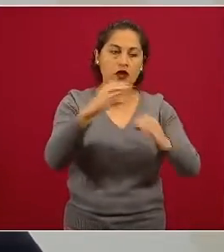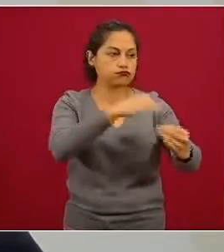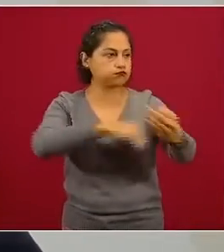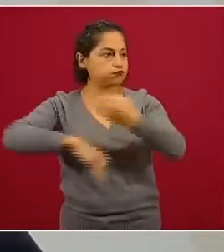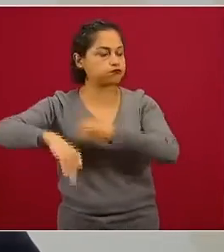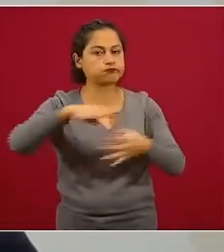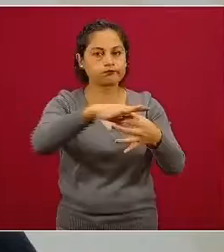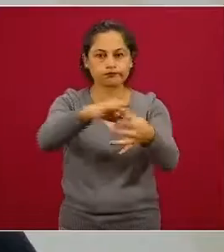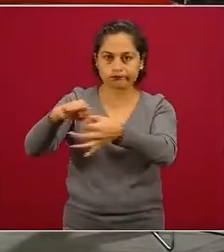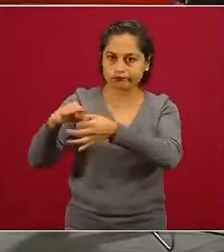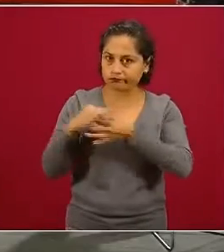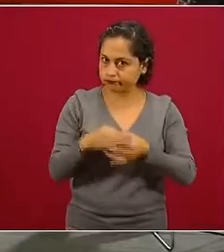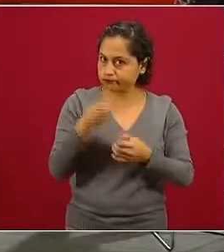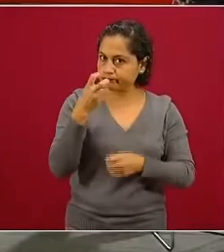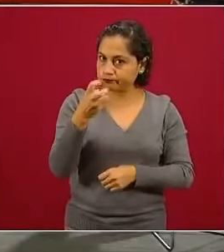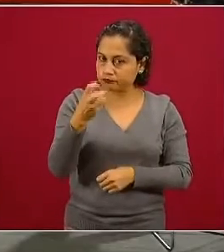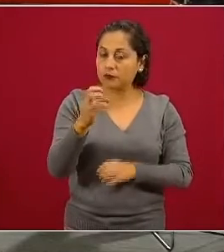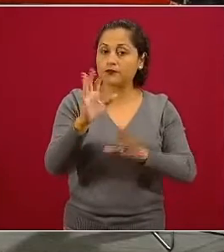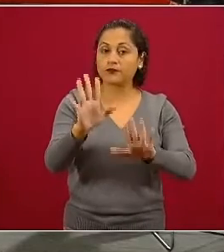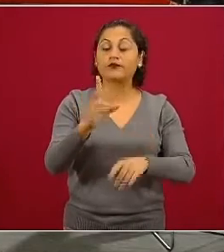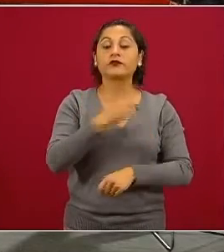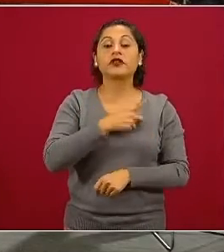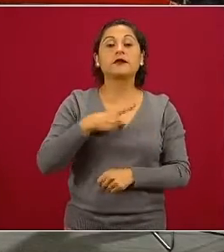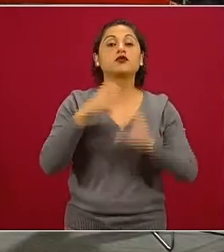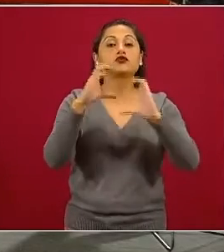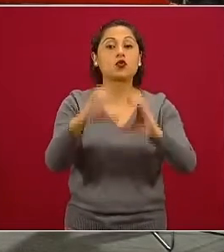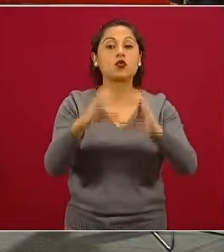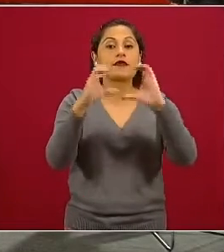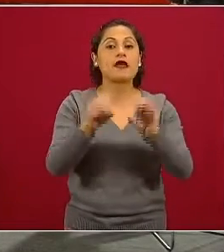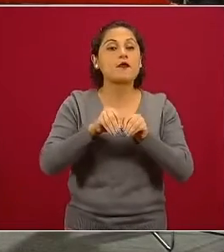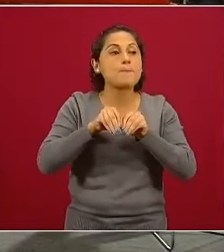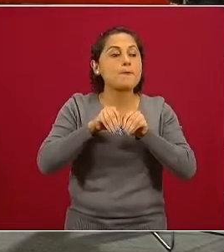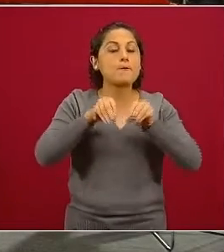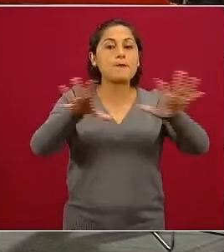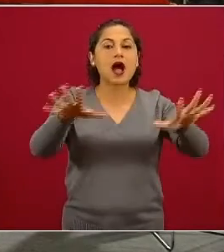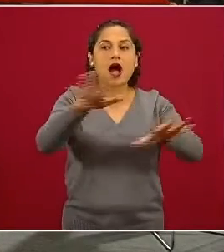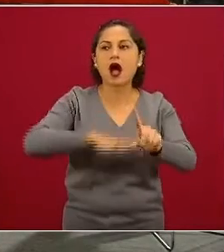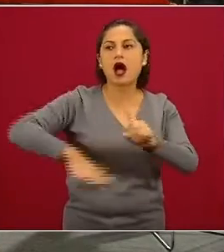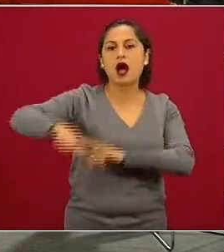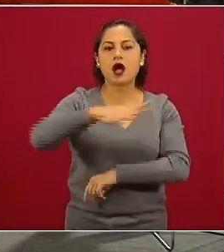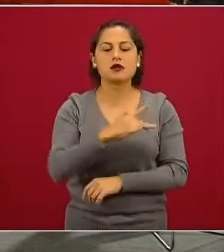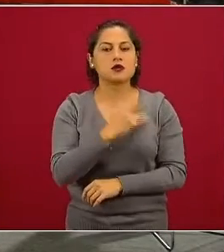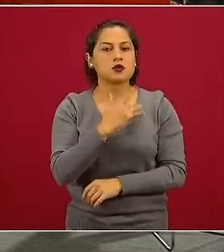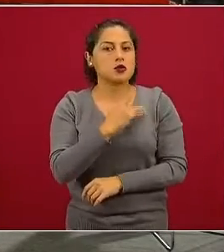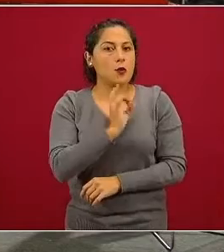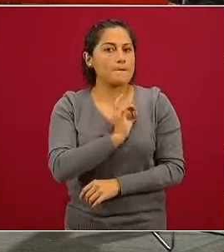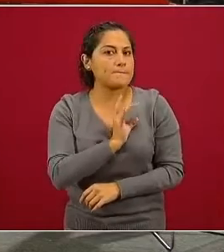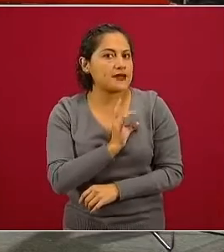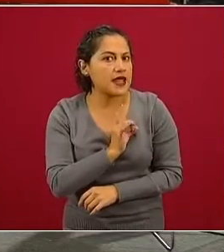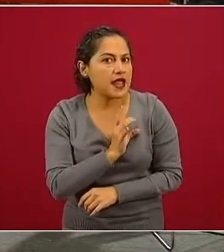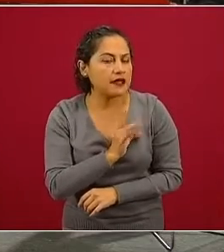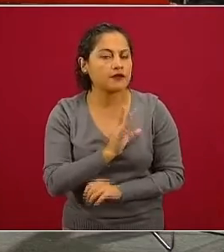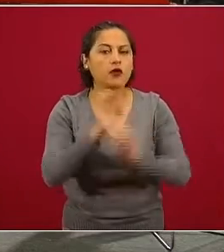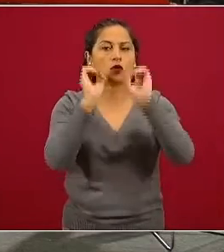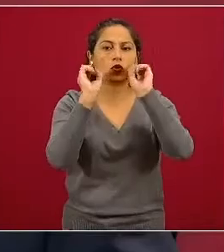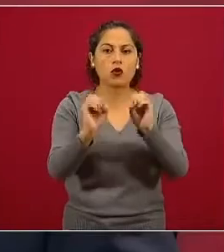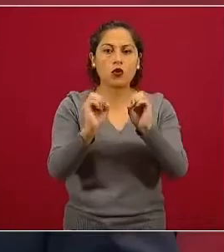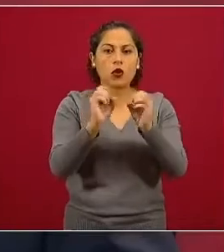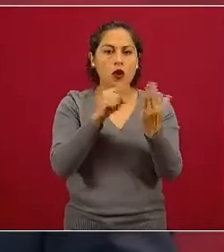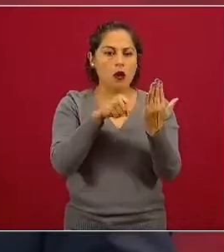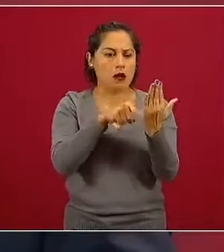porque cuando se transmiten mensajes que son equivocados o falsos, de hecho hay gente que va a morir por